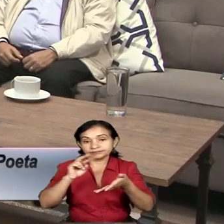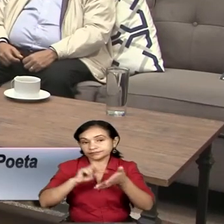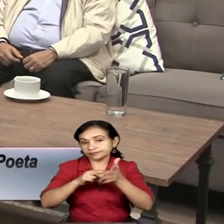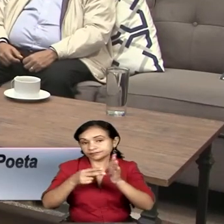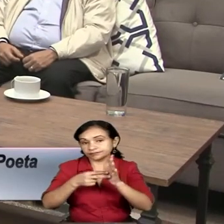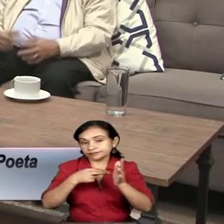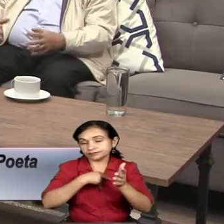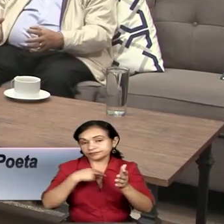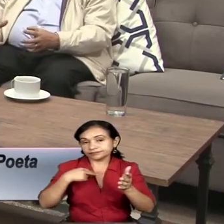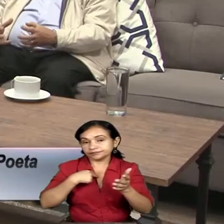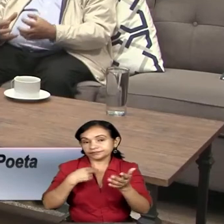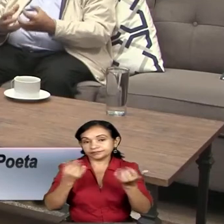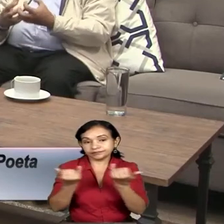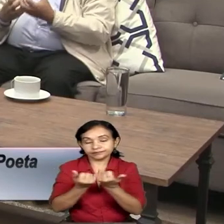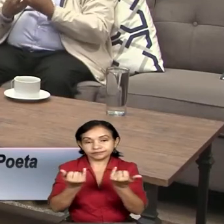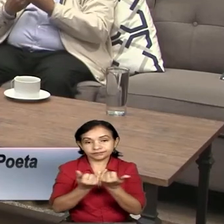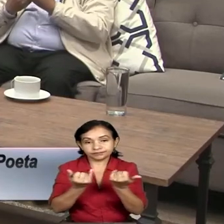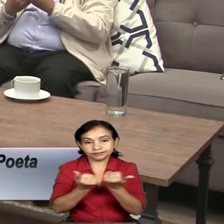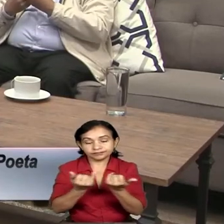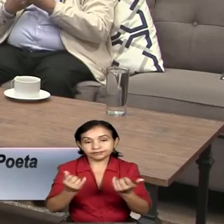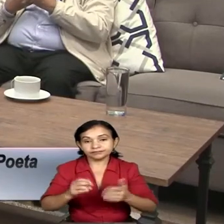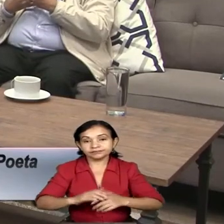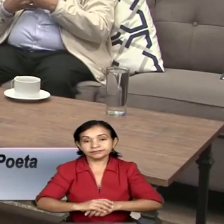Frente Sandinista ha logrado,